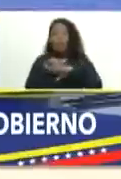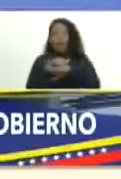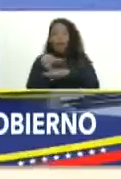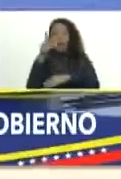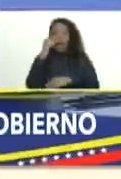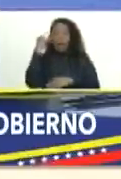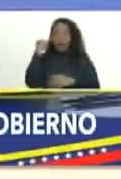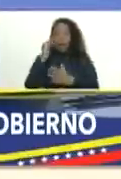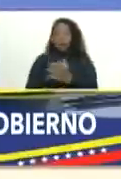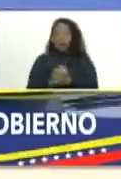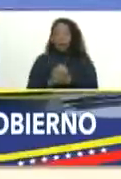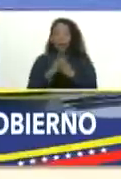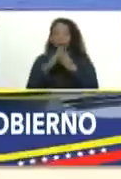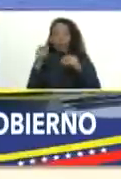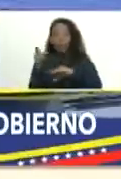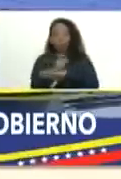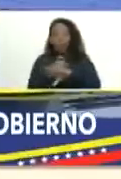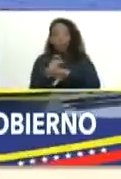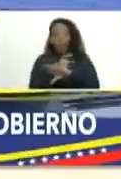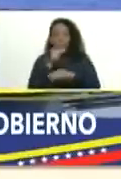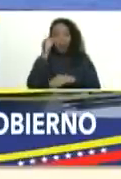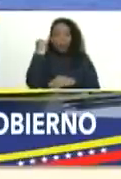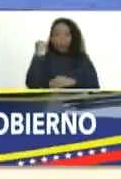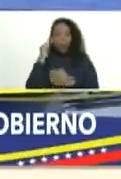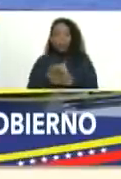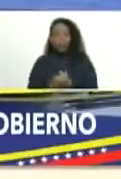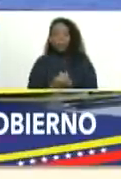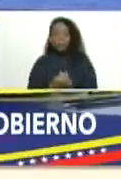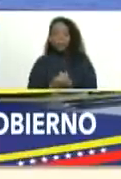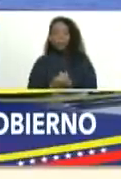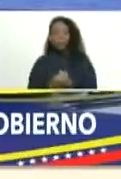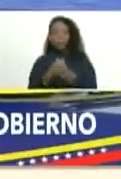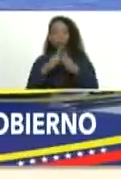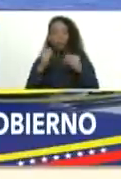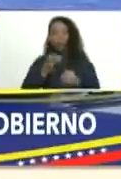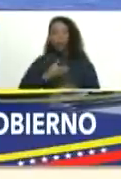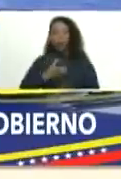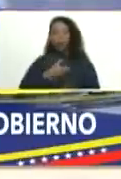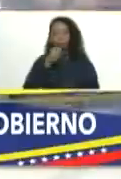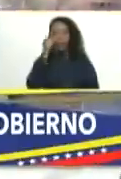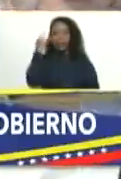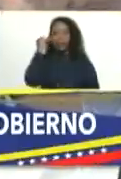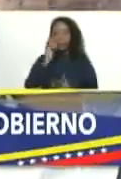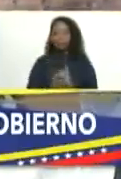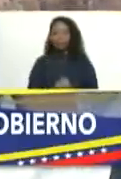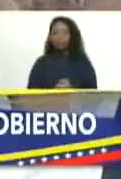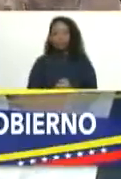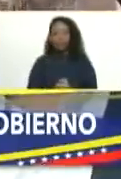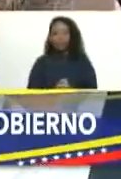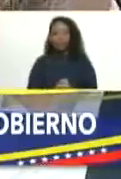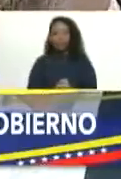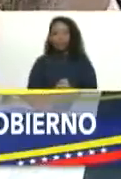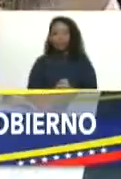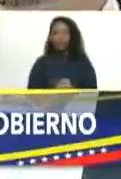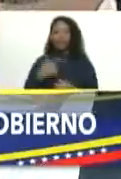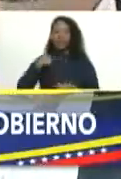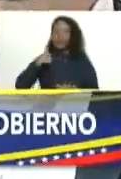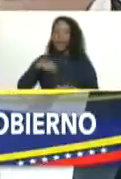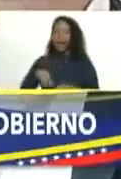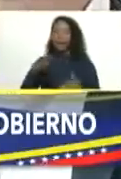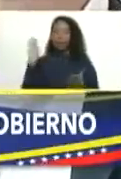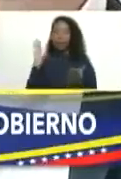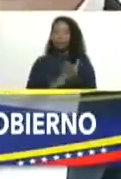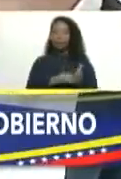las ministras, todos los gobernadores, todas las gobernadoras, todos los alcaldes, todas las alcaldesas tienen que ponerse